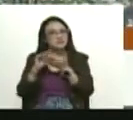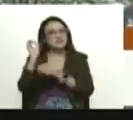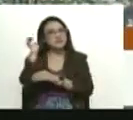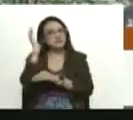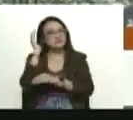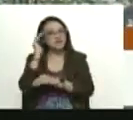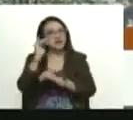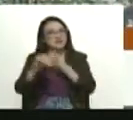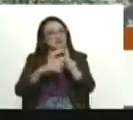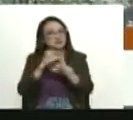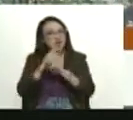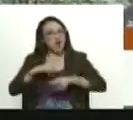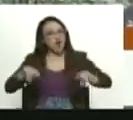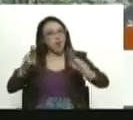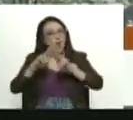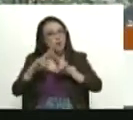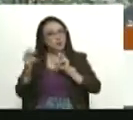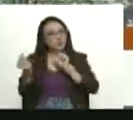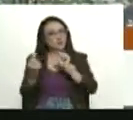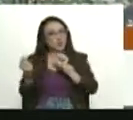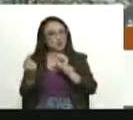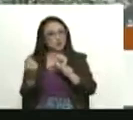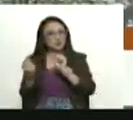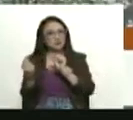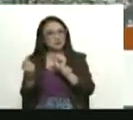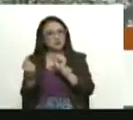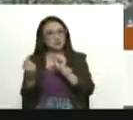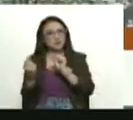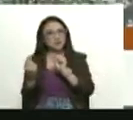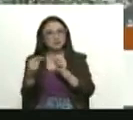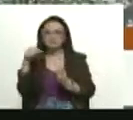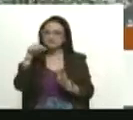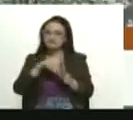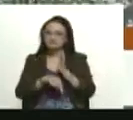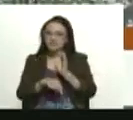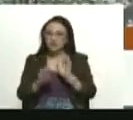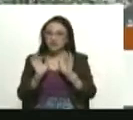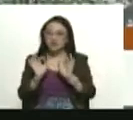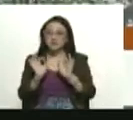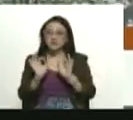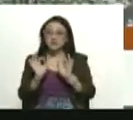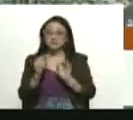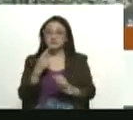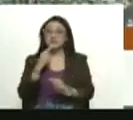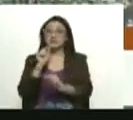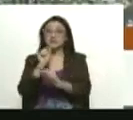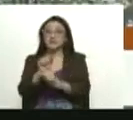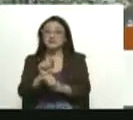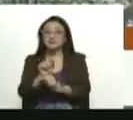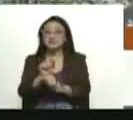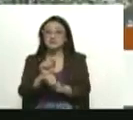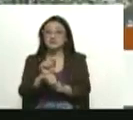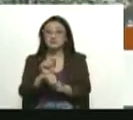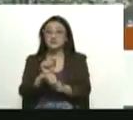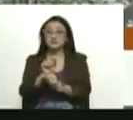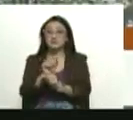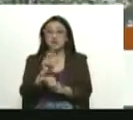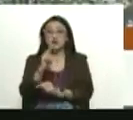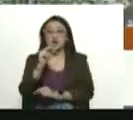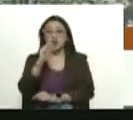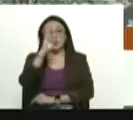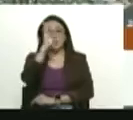la ONU, en la discusión respecto a fondos, para decirles que no es Brasil